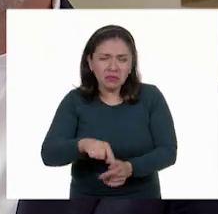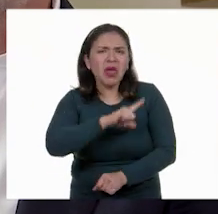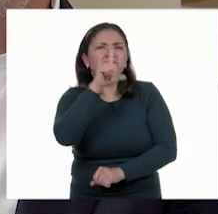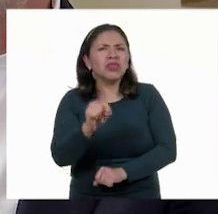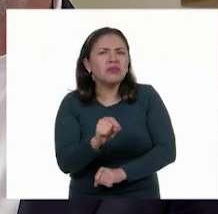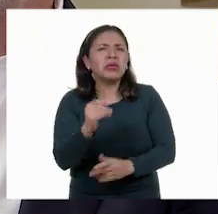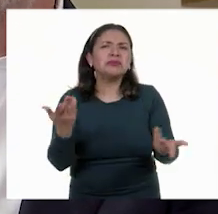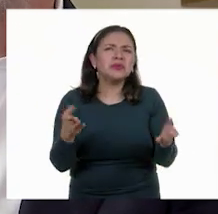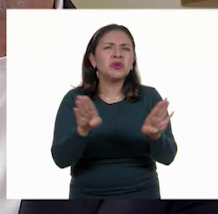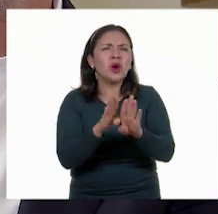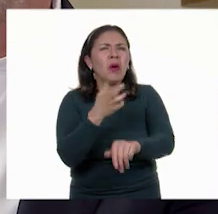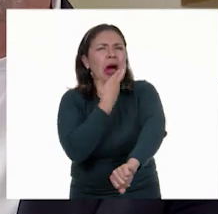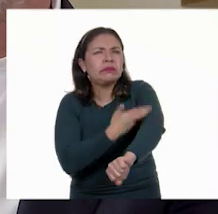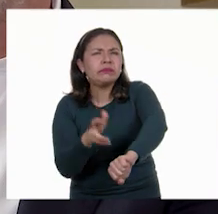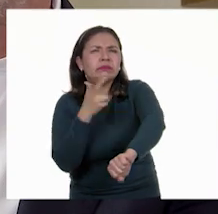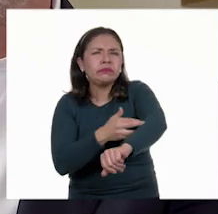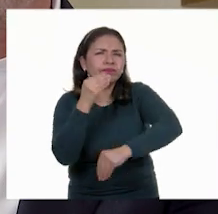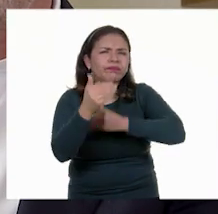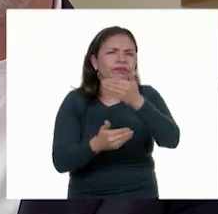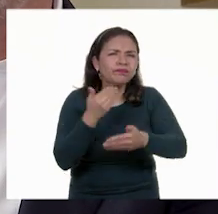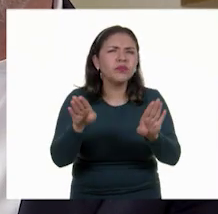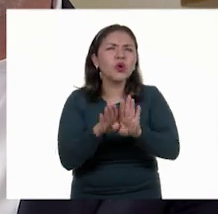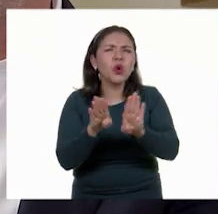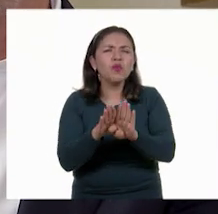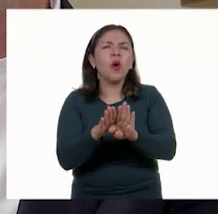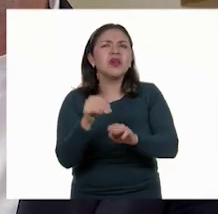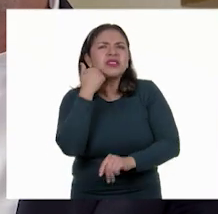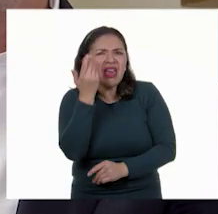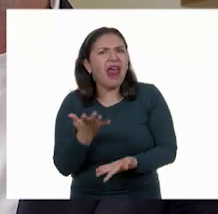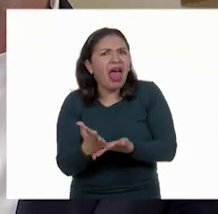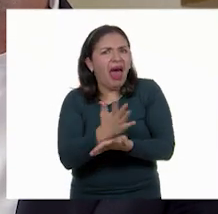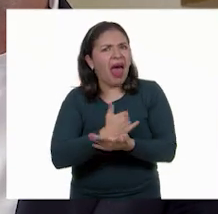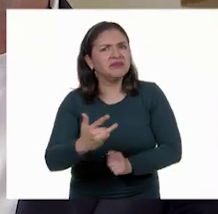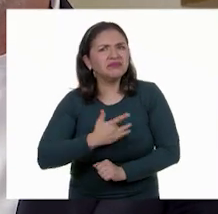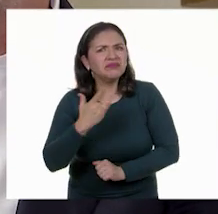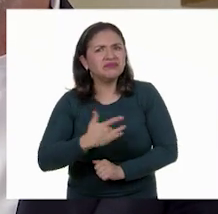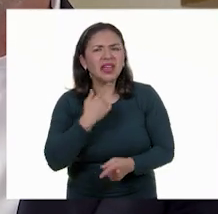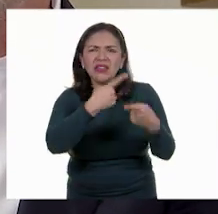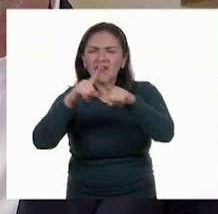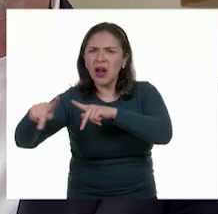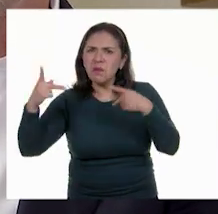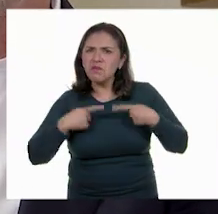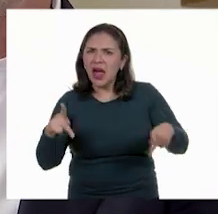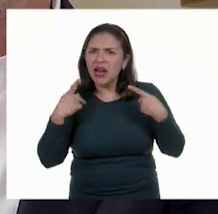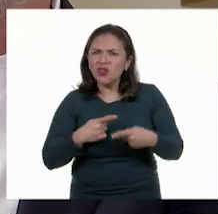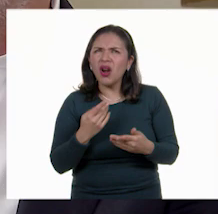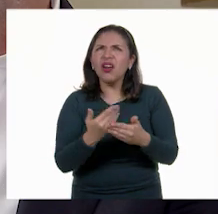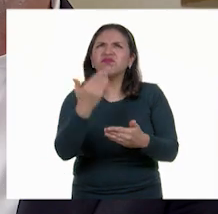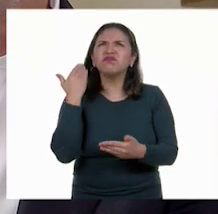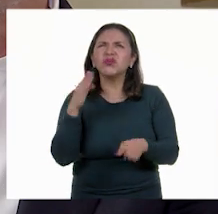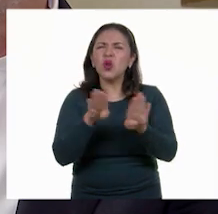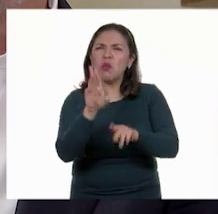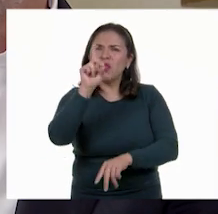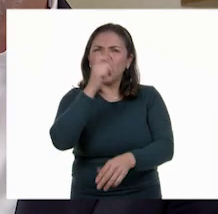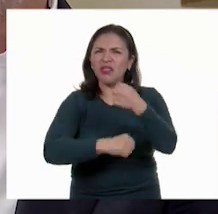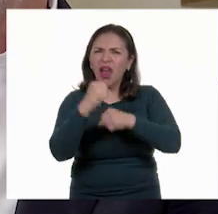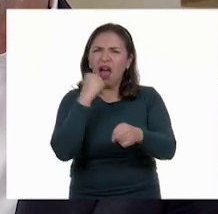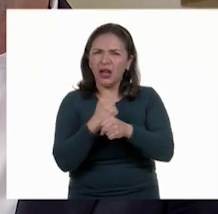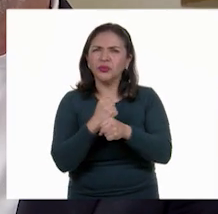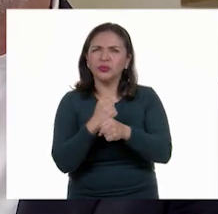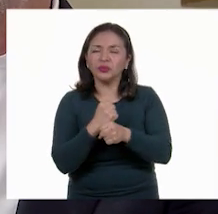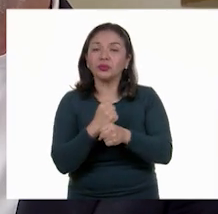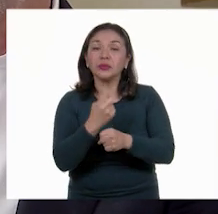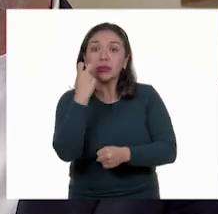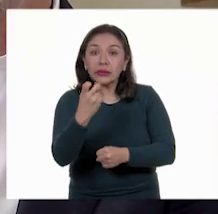de procesos basados sobre todo en el entusiasmo de una serie de gentes hace 30 años,